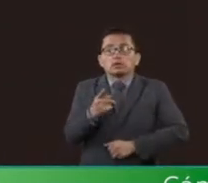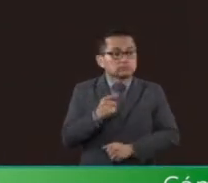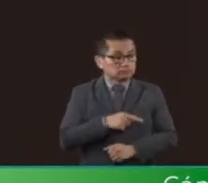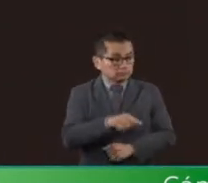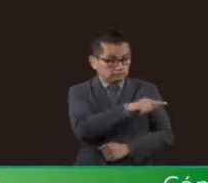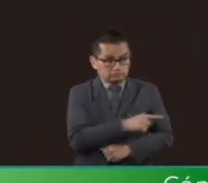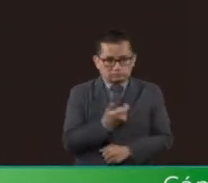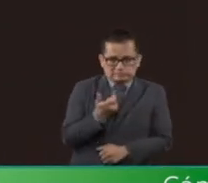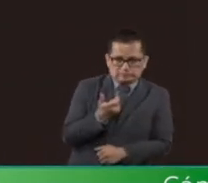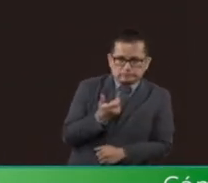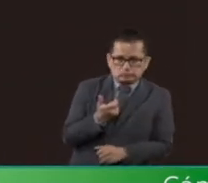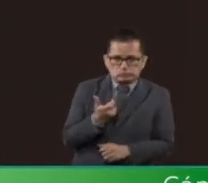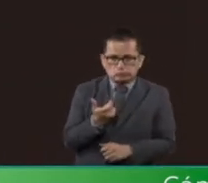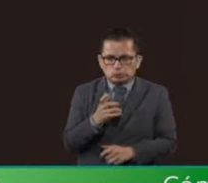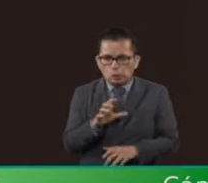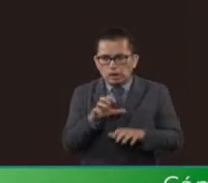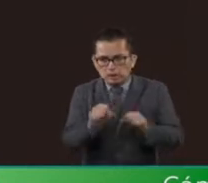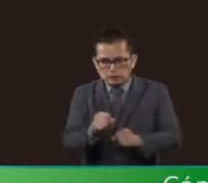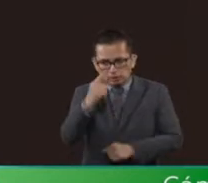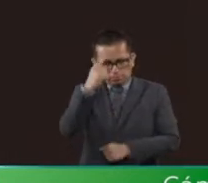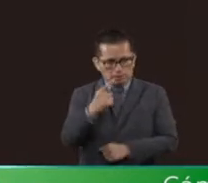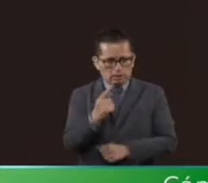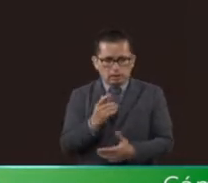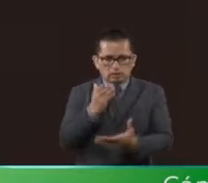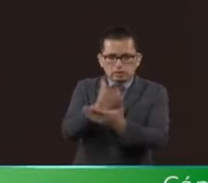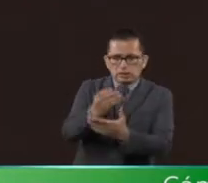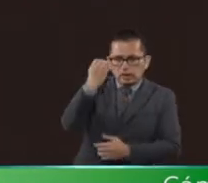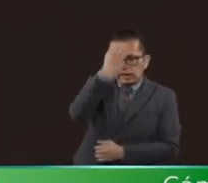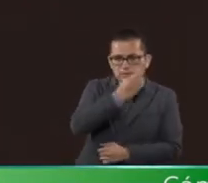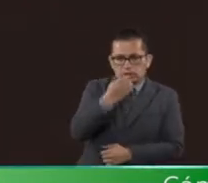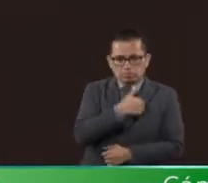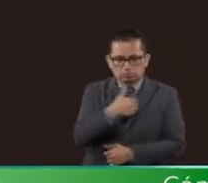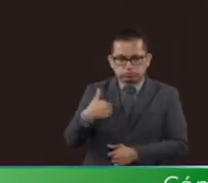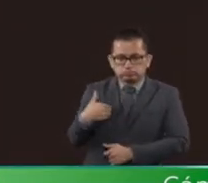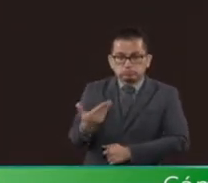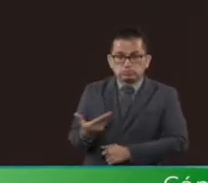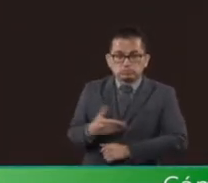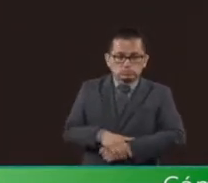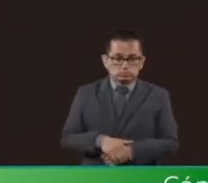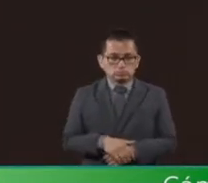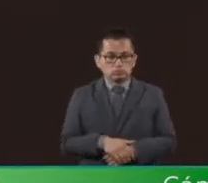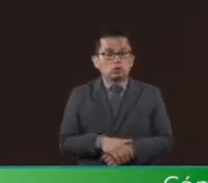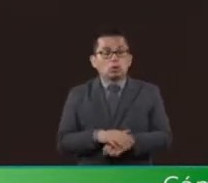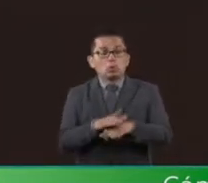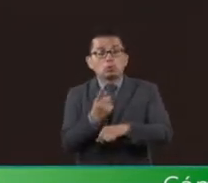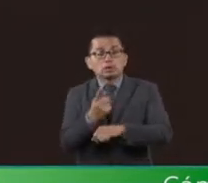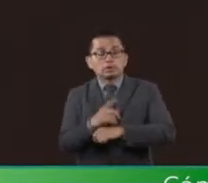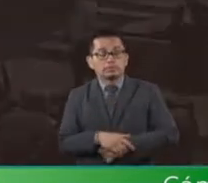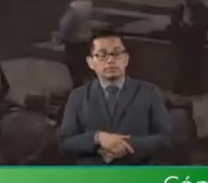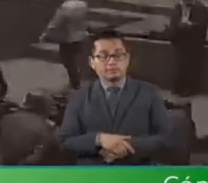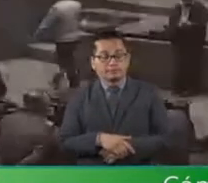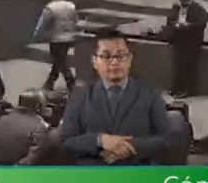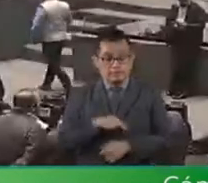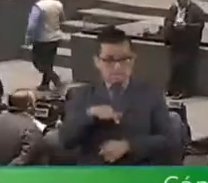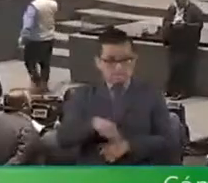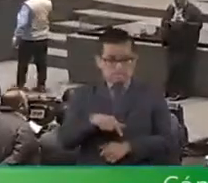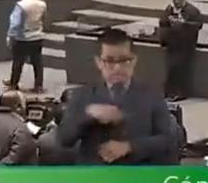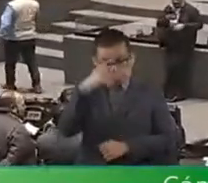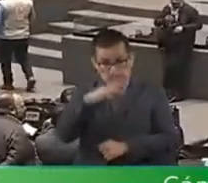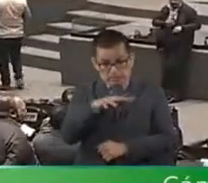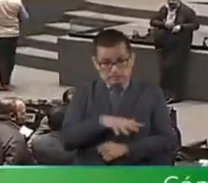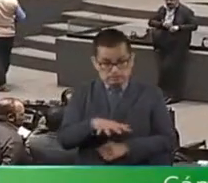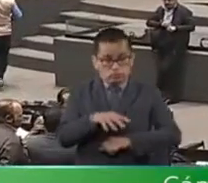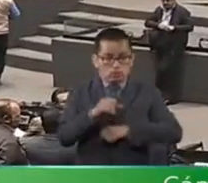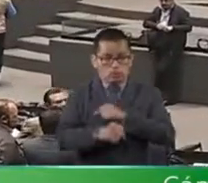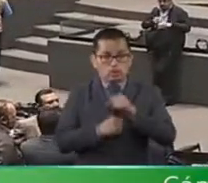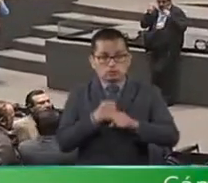económicos para poder hacerse una mastografía. Porque en este país, en 2022,